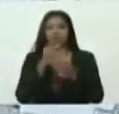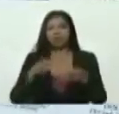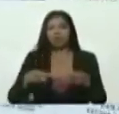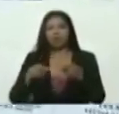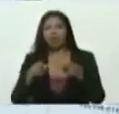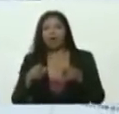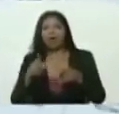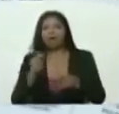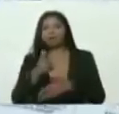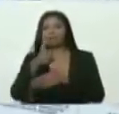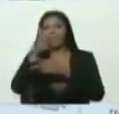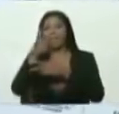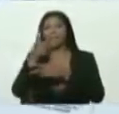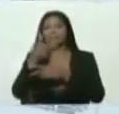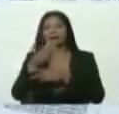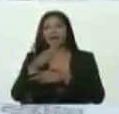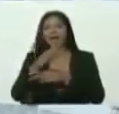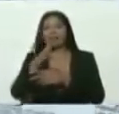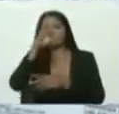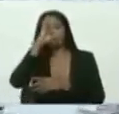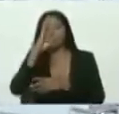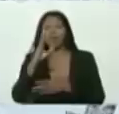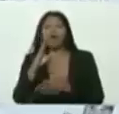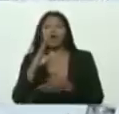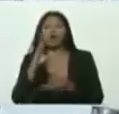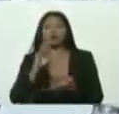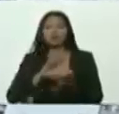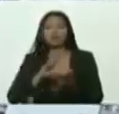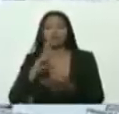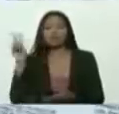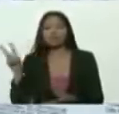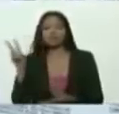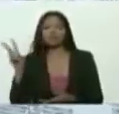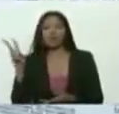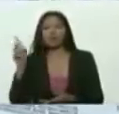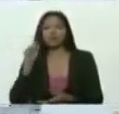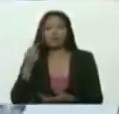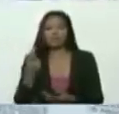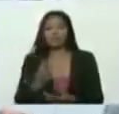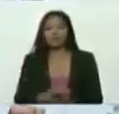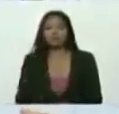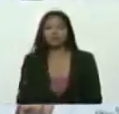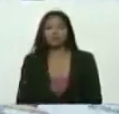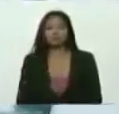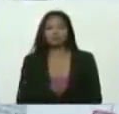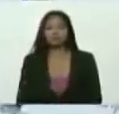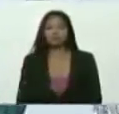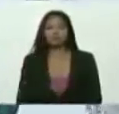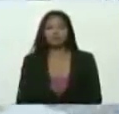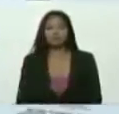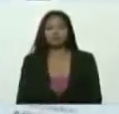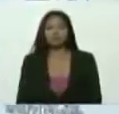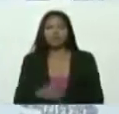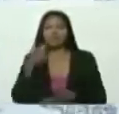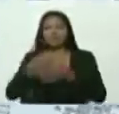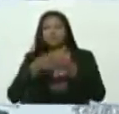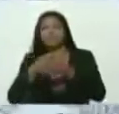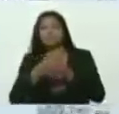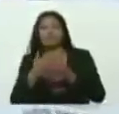armas del Banco Central de Venezuela, secuestro del parque de armas del Batallón Ayala, del Batallón